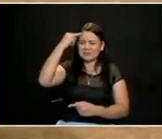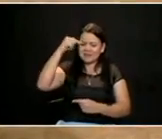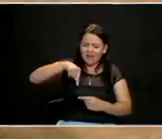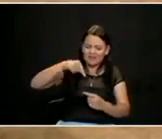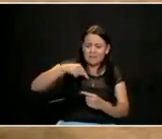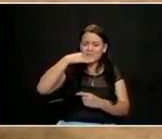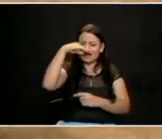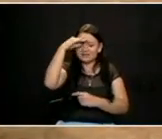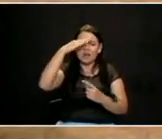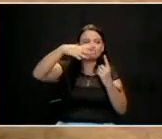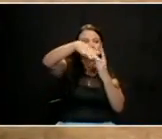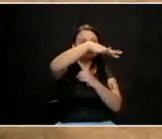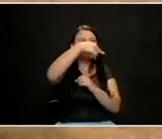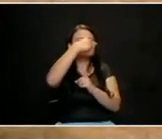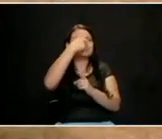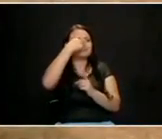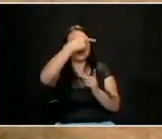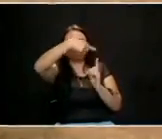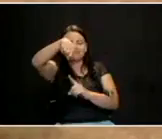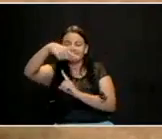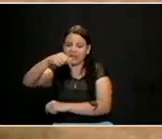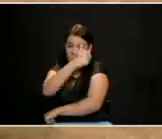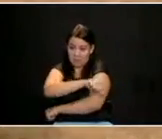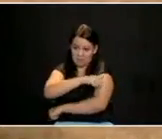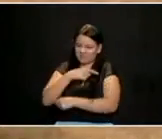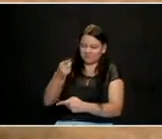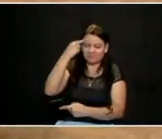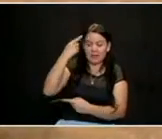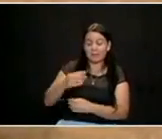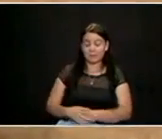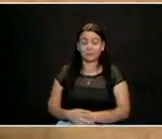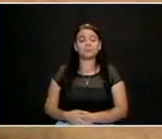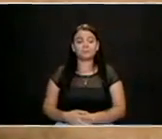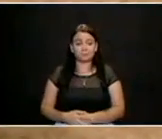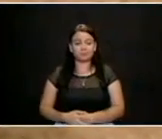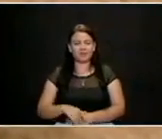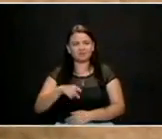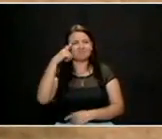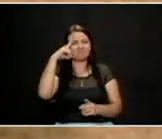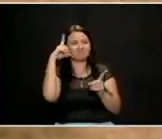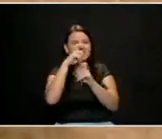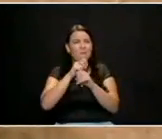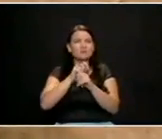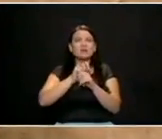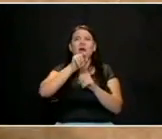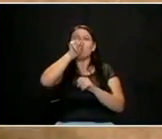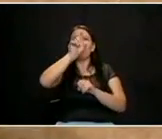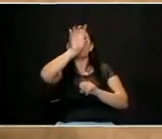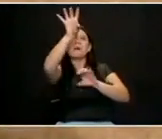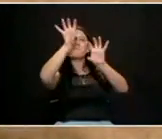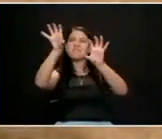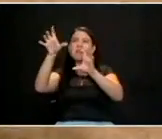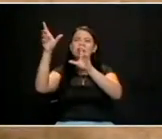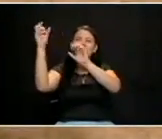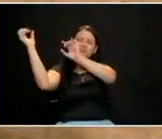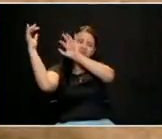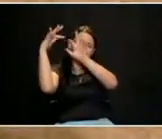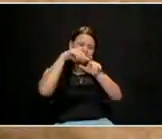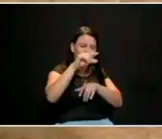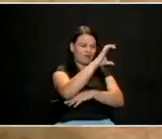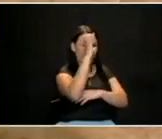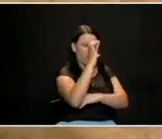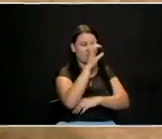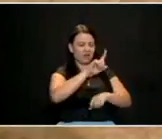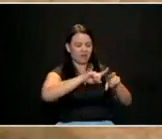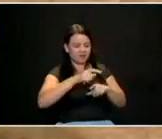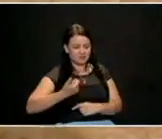viene trabajando con seriedad en el tema, con los hoteles para que los extranjeros no abusen de nuestros menores. También con